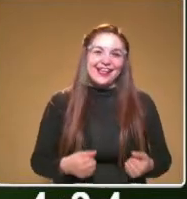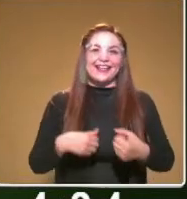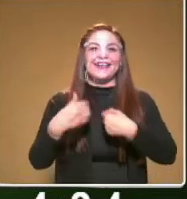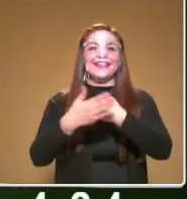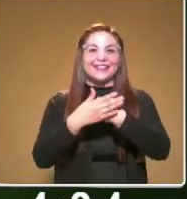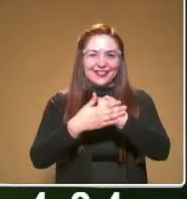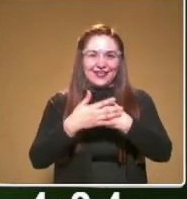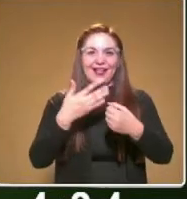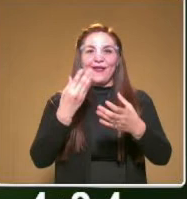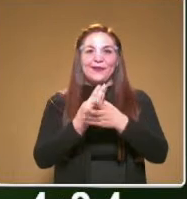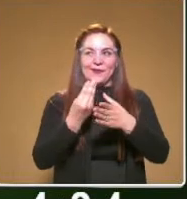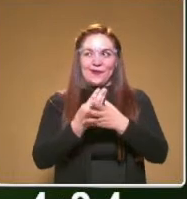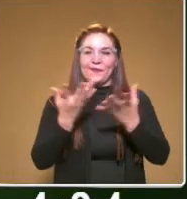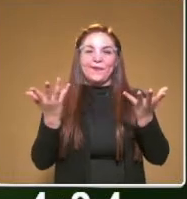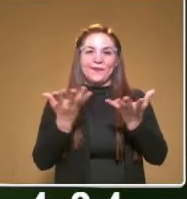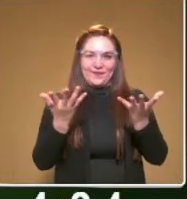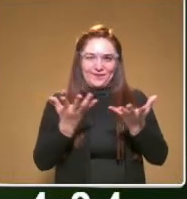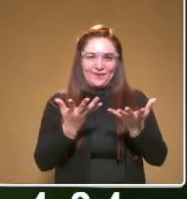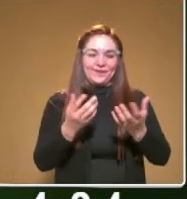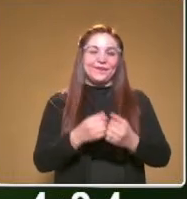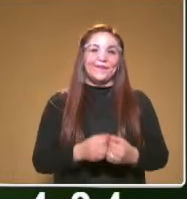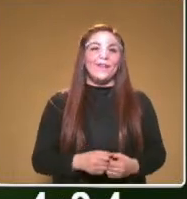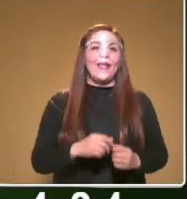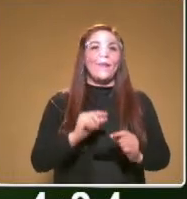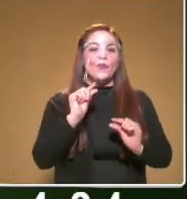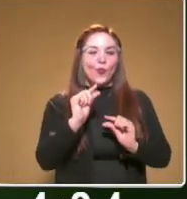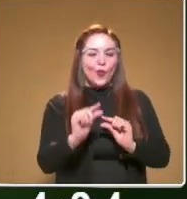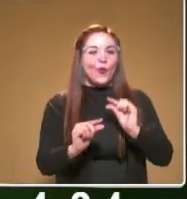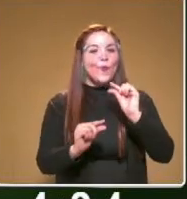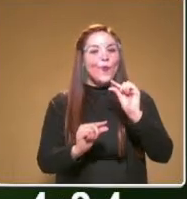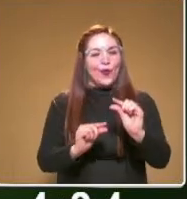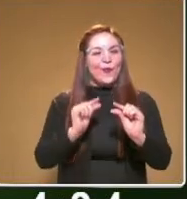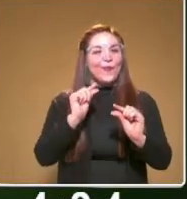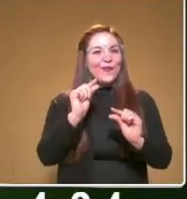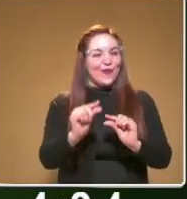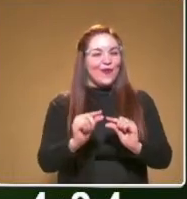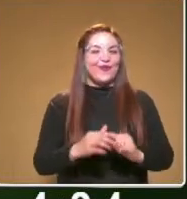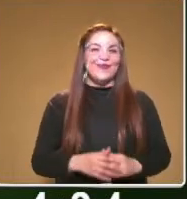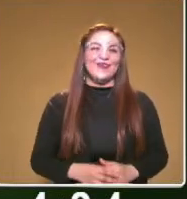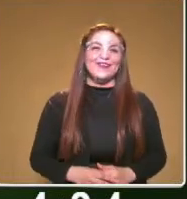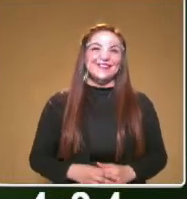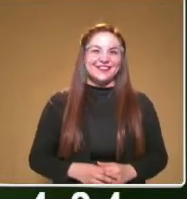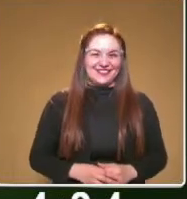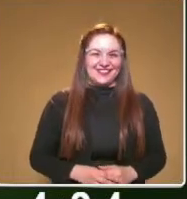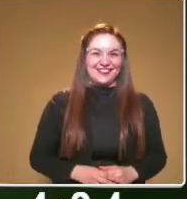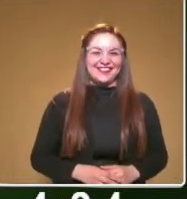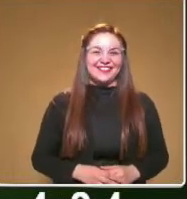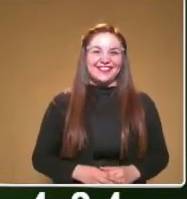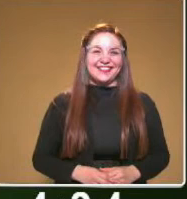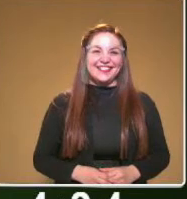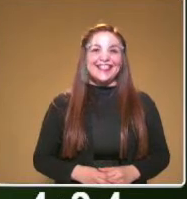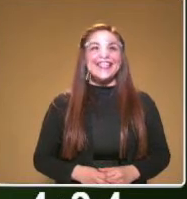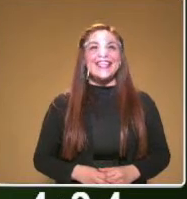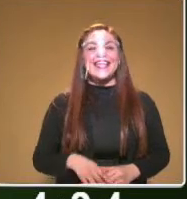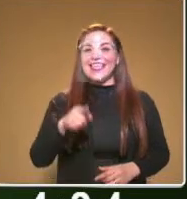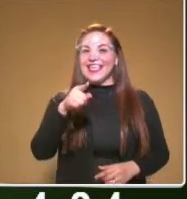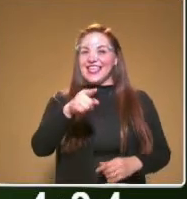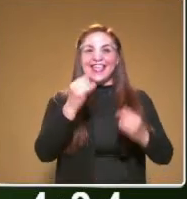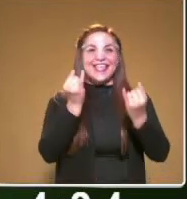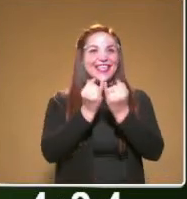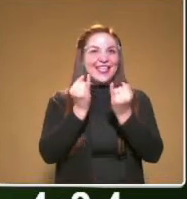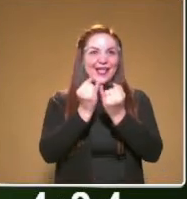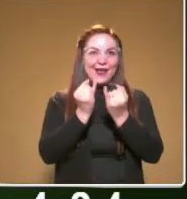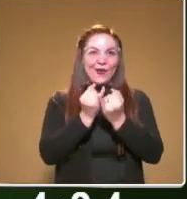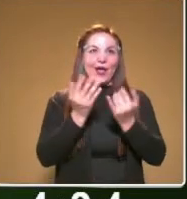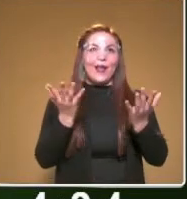lo vamos a aplicar. Exactamente, porque vamos de poquito en poquito, ¿verdad? Como dicen, poquito a poquito se llena el jarrito. Y así mismo, maestra,